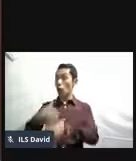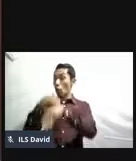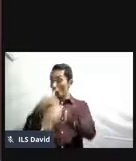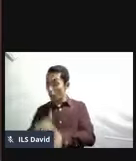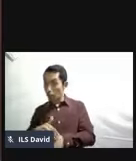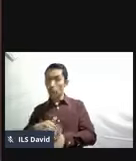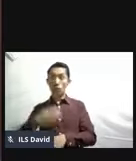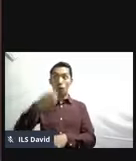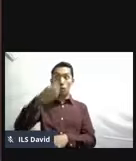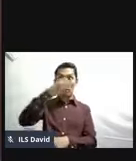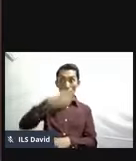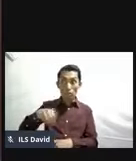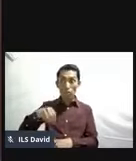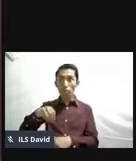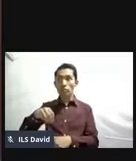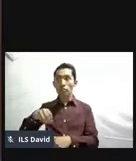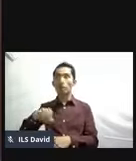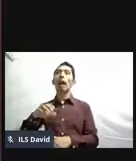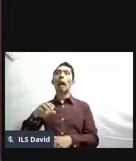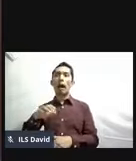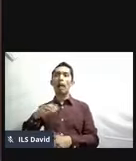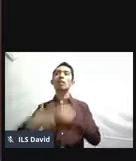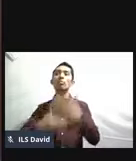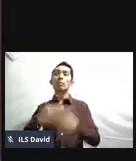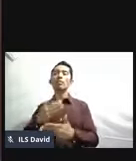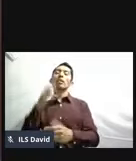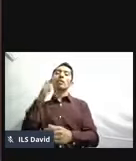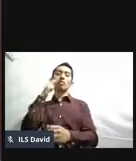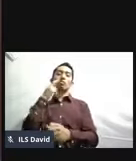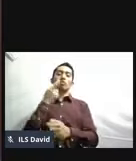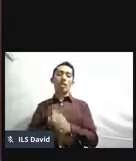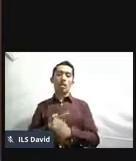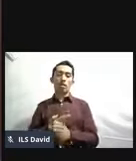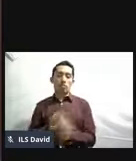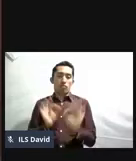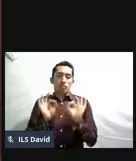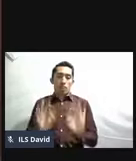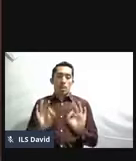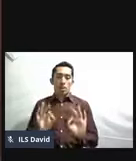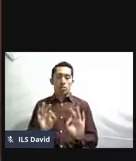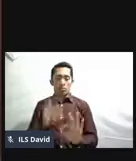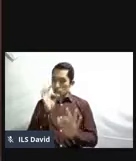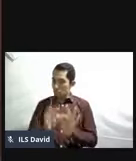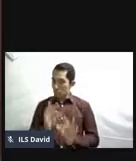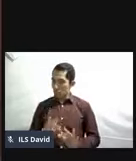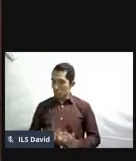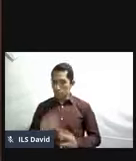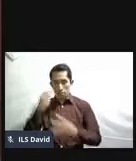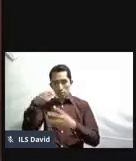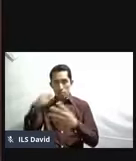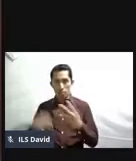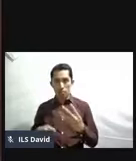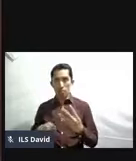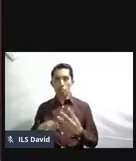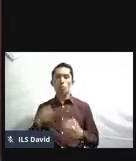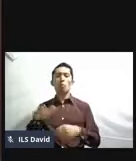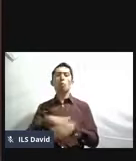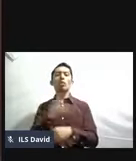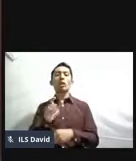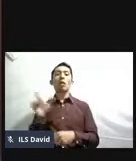ser responsables. Y es que, insisto, esto nace cuando nosotras y nosotros estamos en la